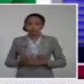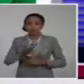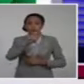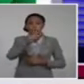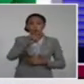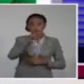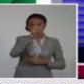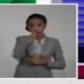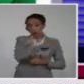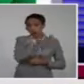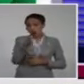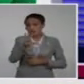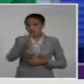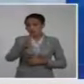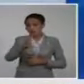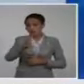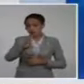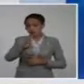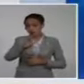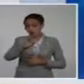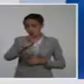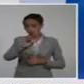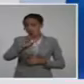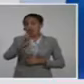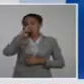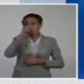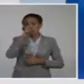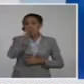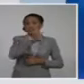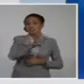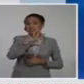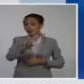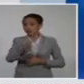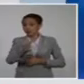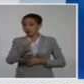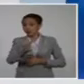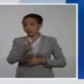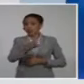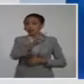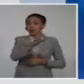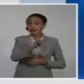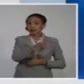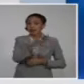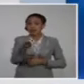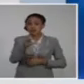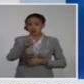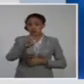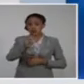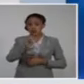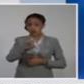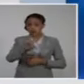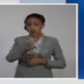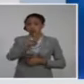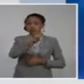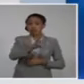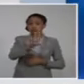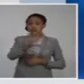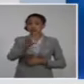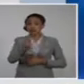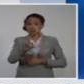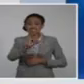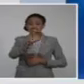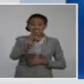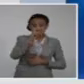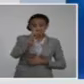años, 352, de 20 a 39 años, 341, y de 60 y más